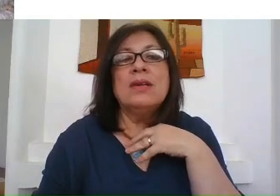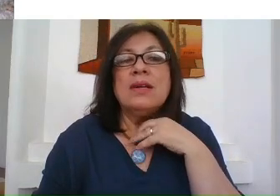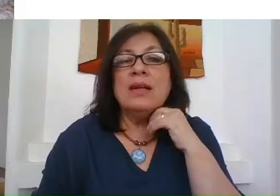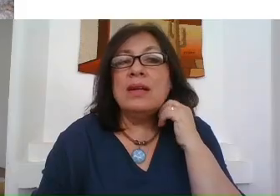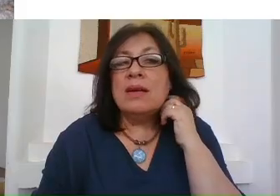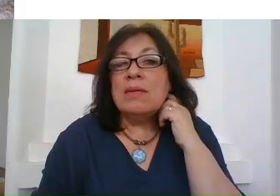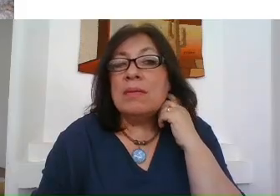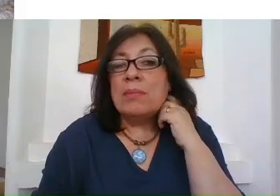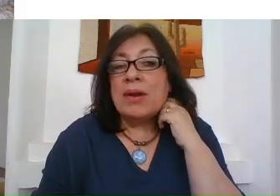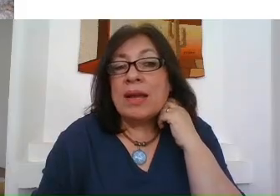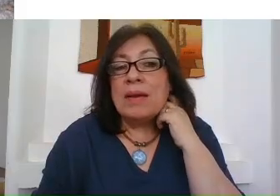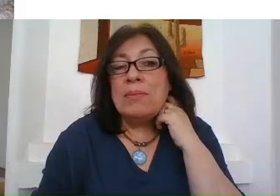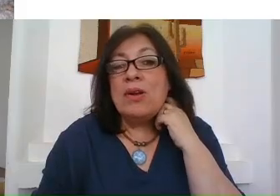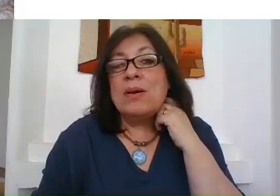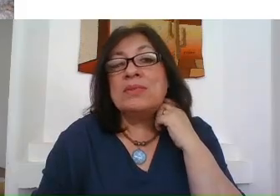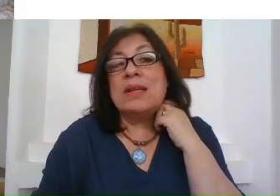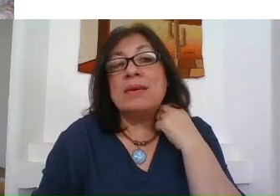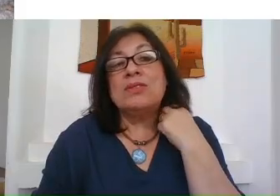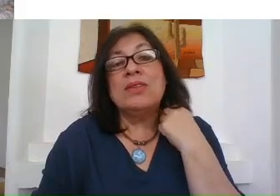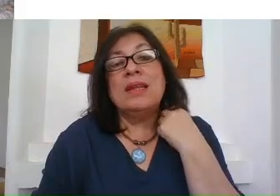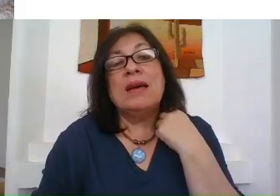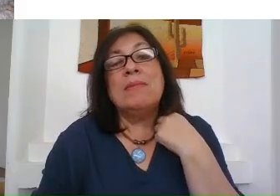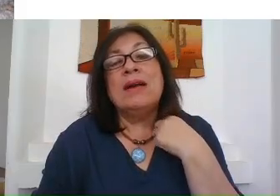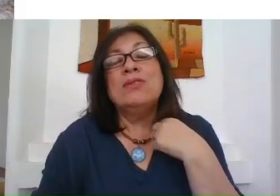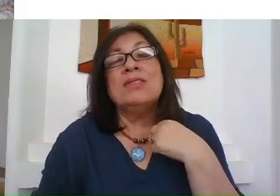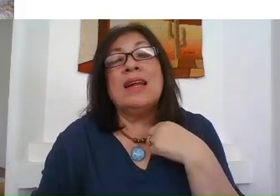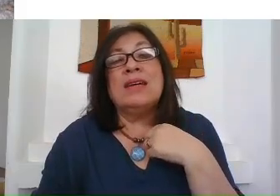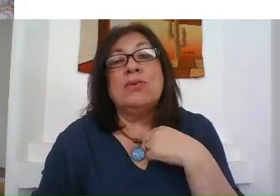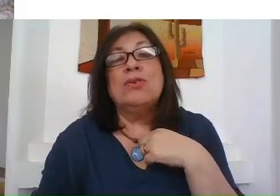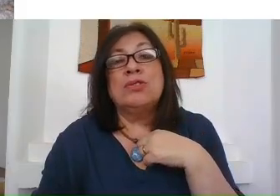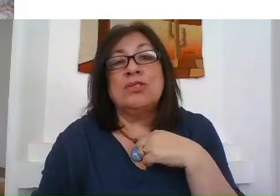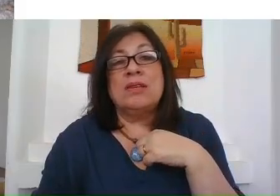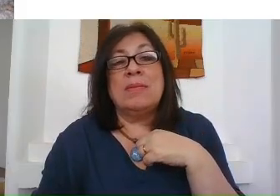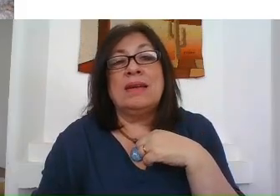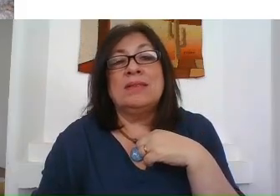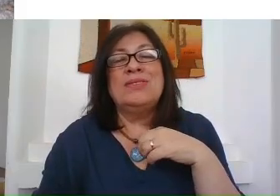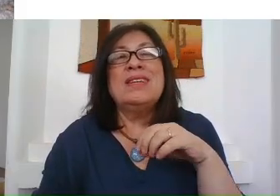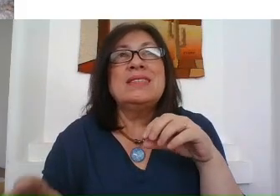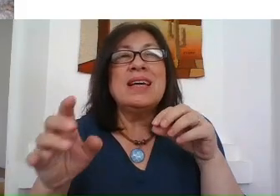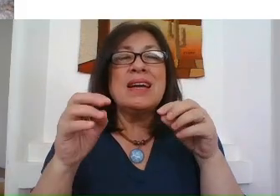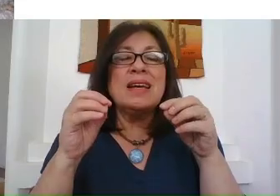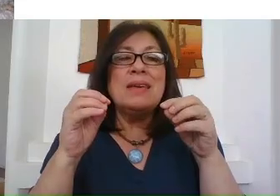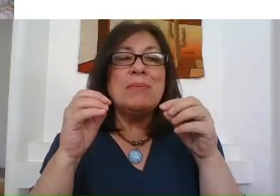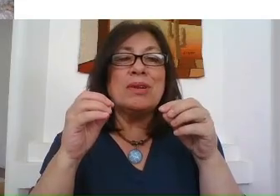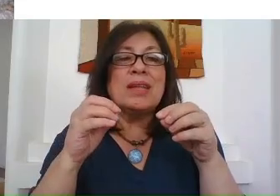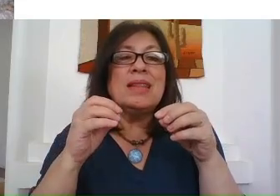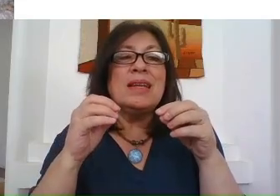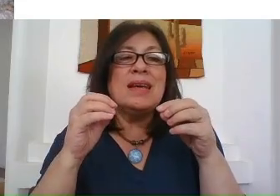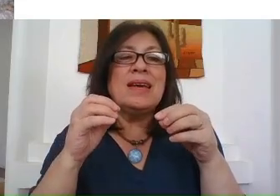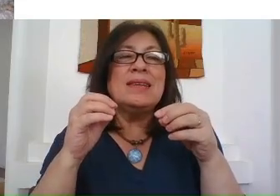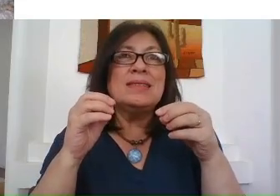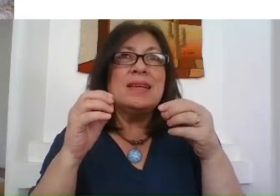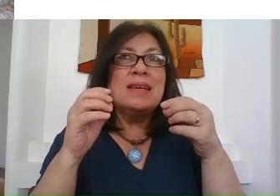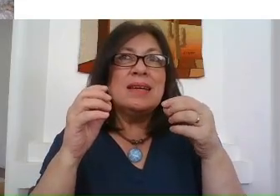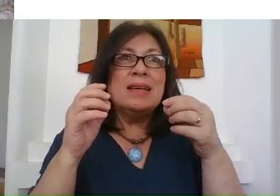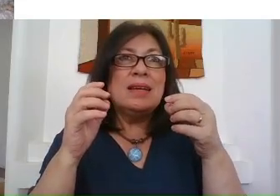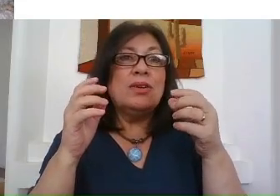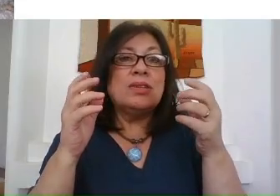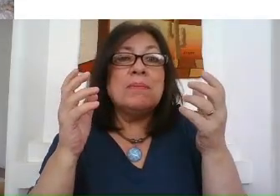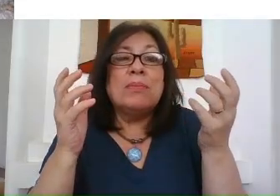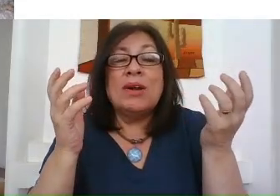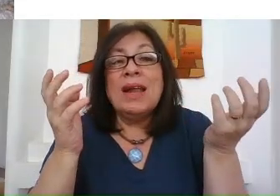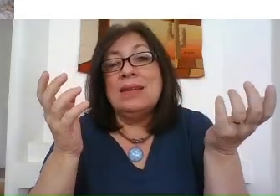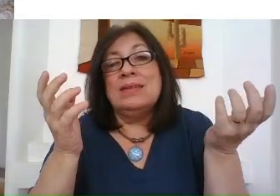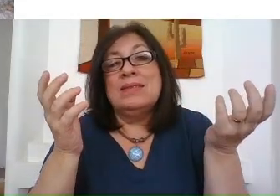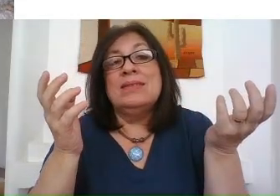indicador. Por ejemplo, la observación de las manos a las 8 semanas. Fíjense acá qué importante que es